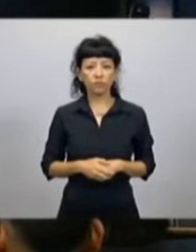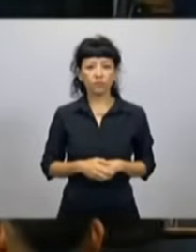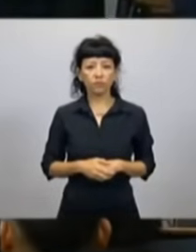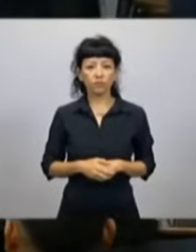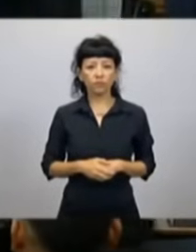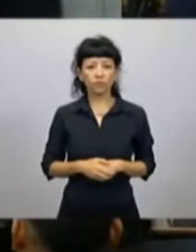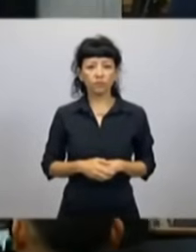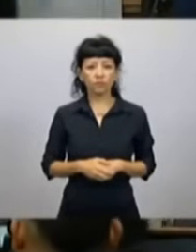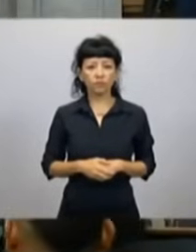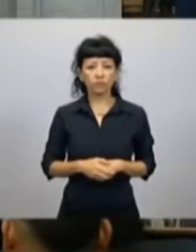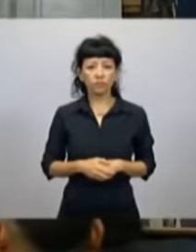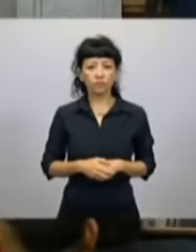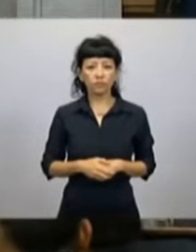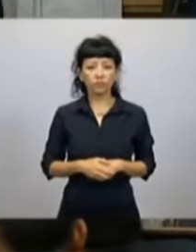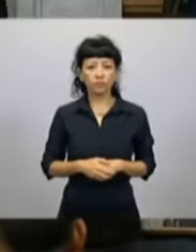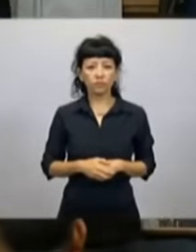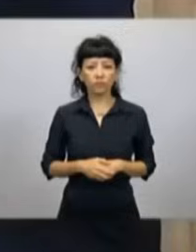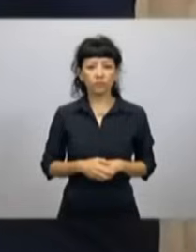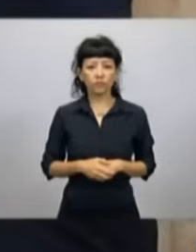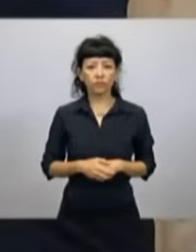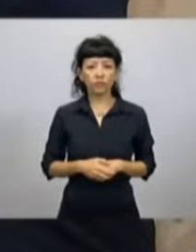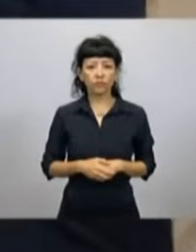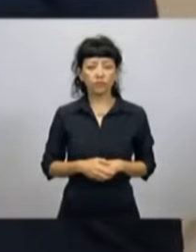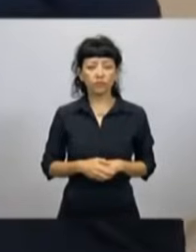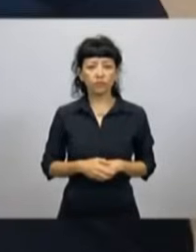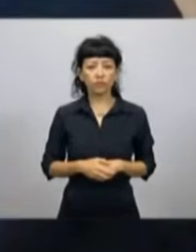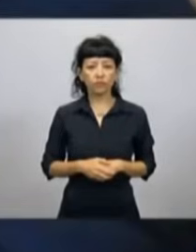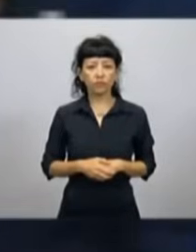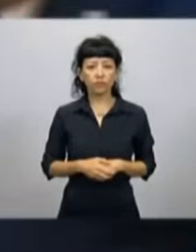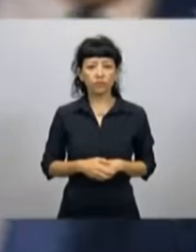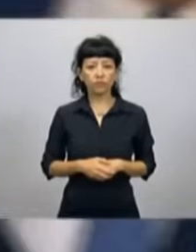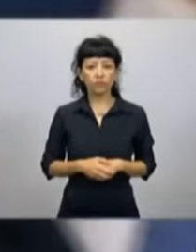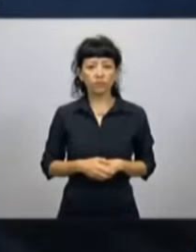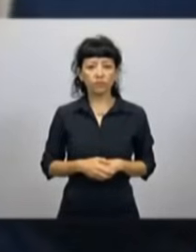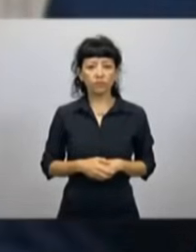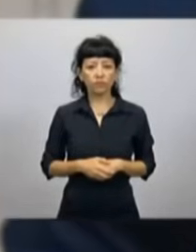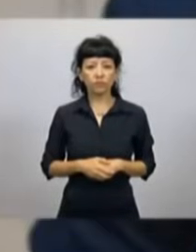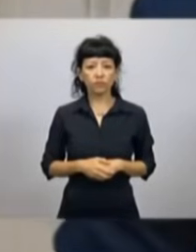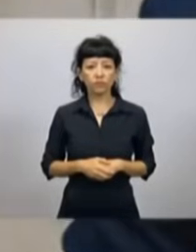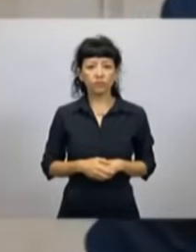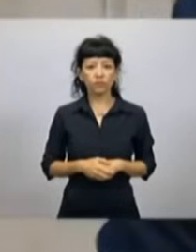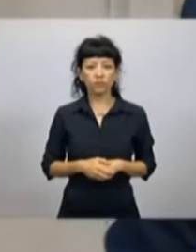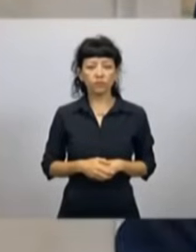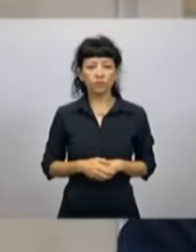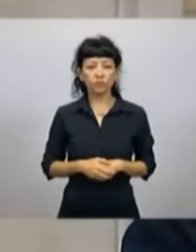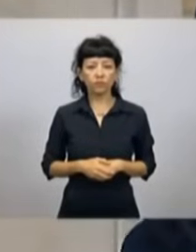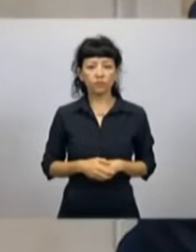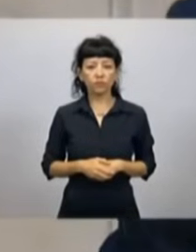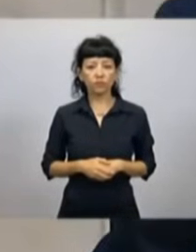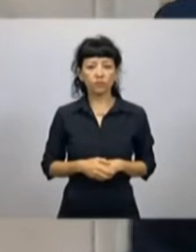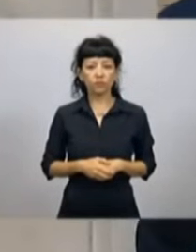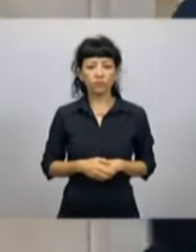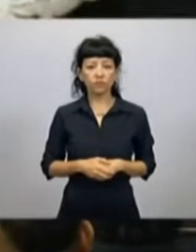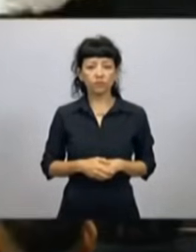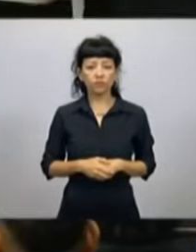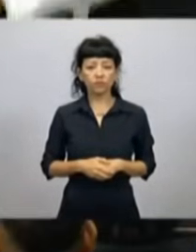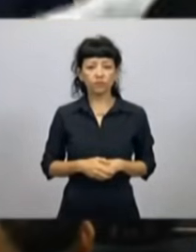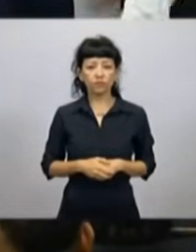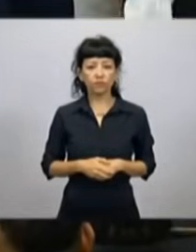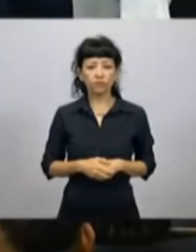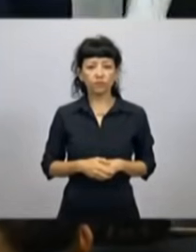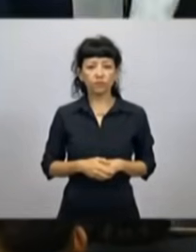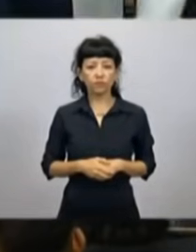Sí, a ver, sobre el primer punto, yo no puedo vaticinar lo que va a ocurrir, no sé, digamos, o sea,